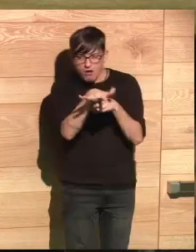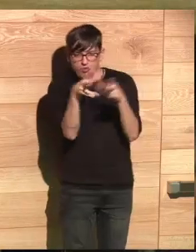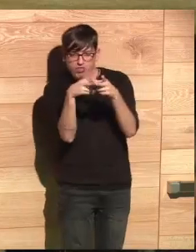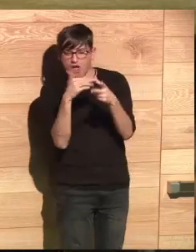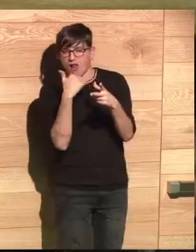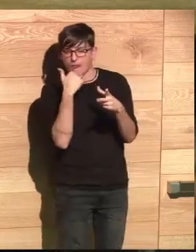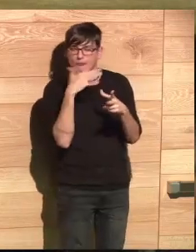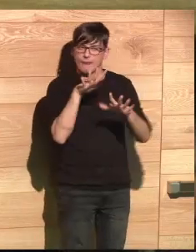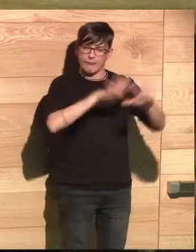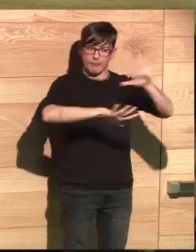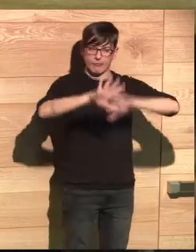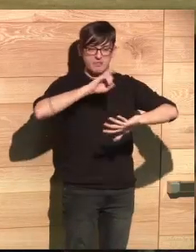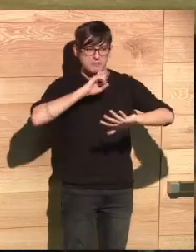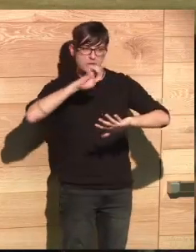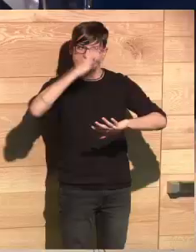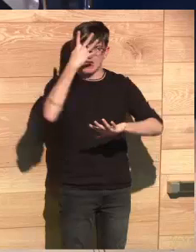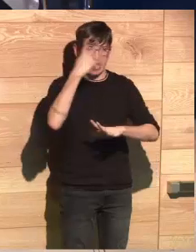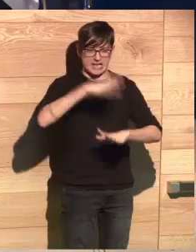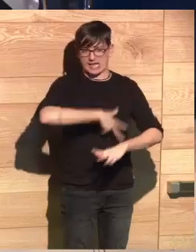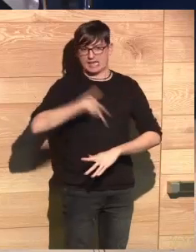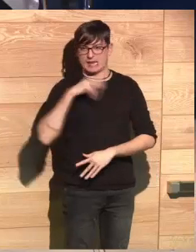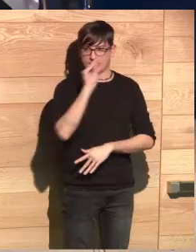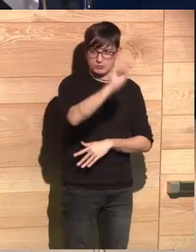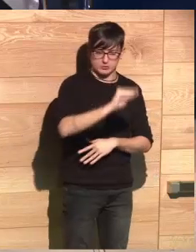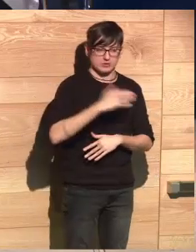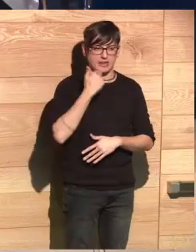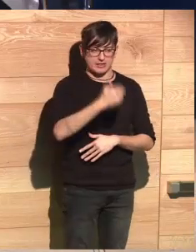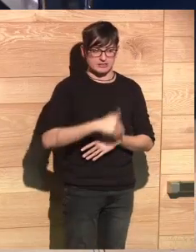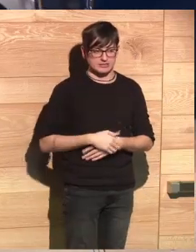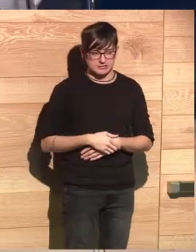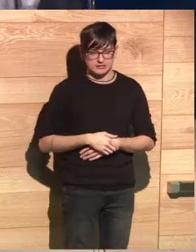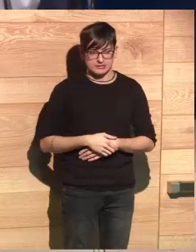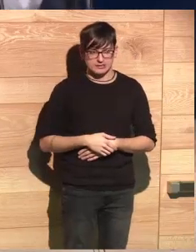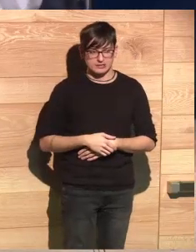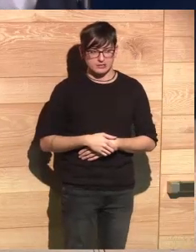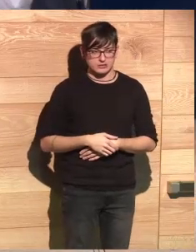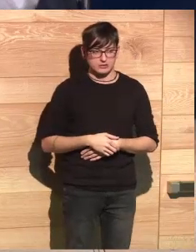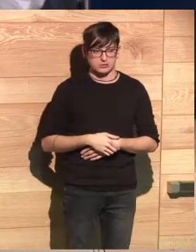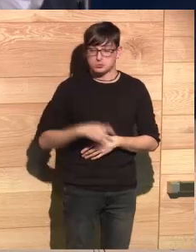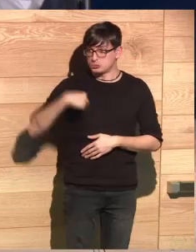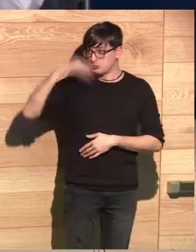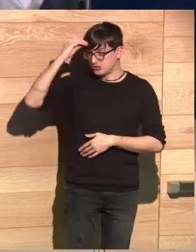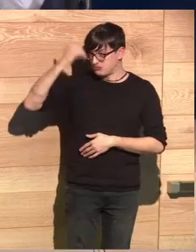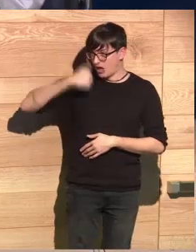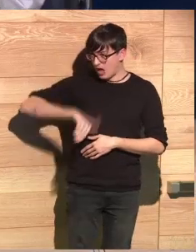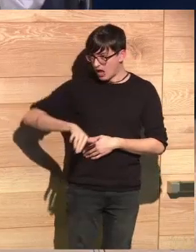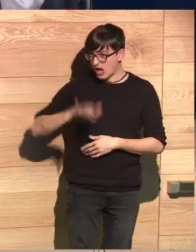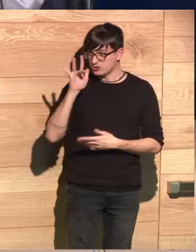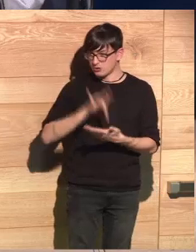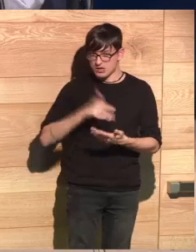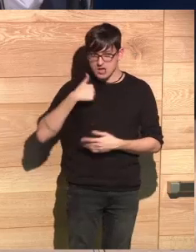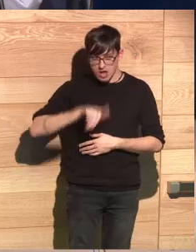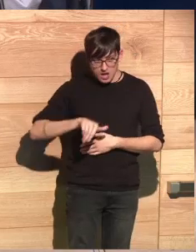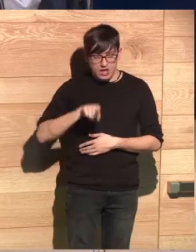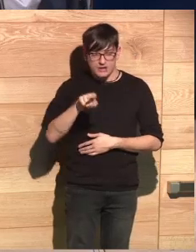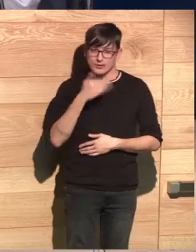poco complejo, pero esa es la idea. Marta. Gracias. Yo creo que ya pasa, ¿no? Quiero decir... Sí.